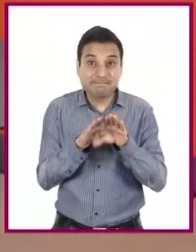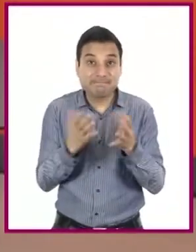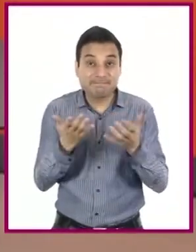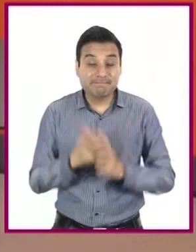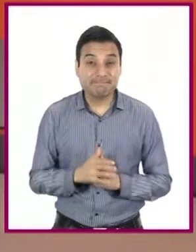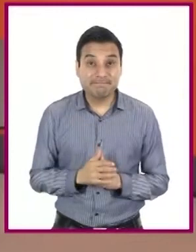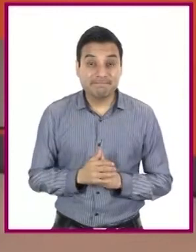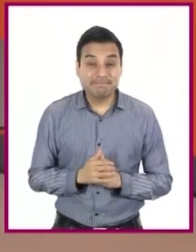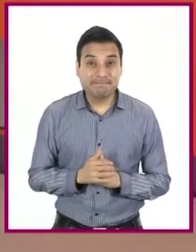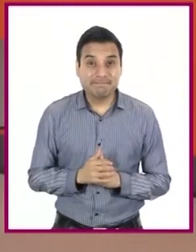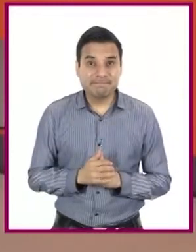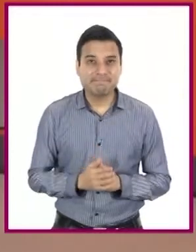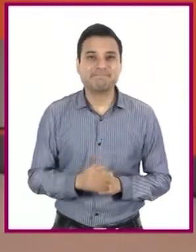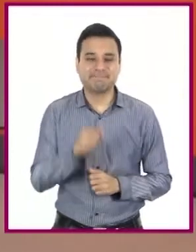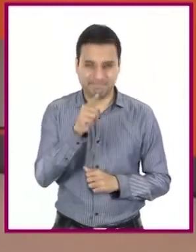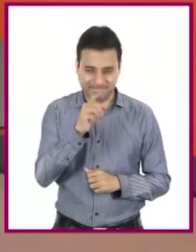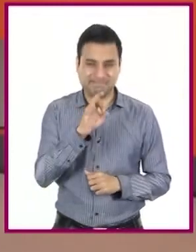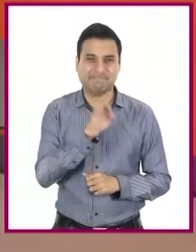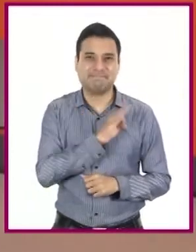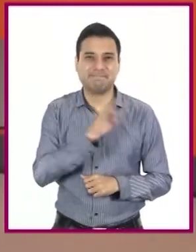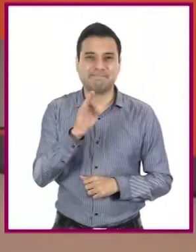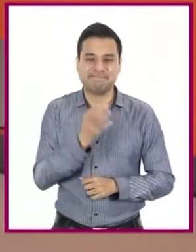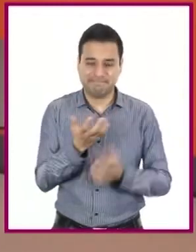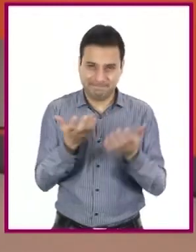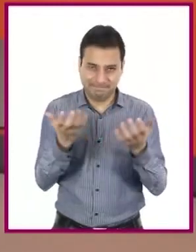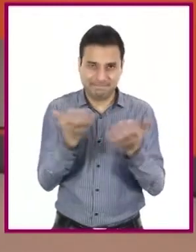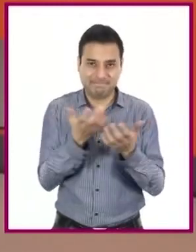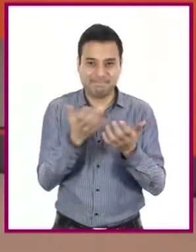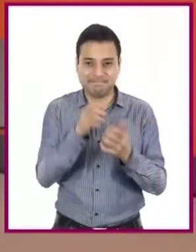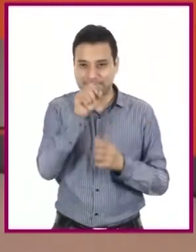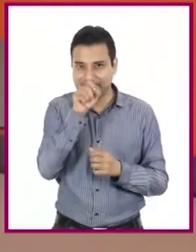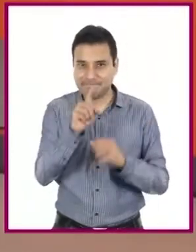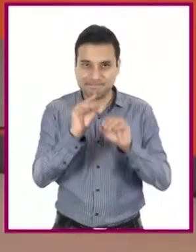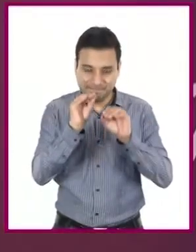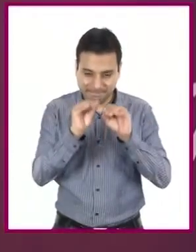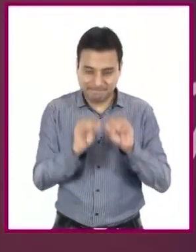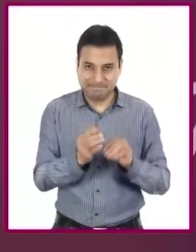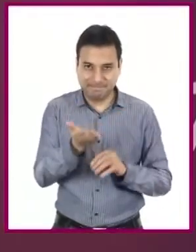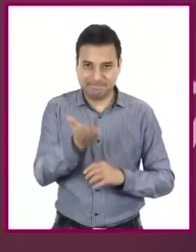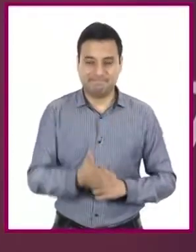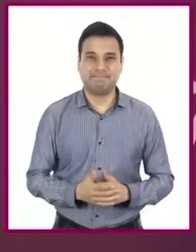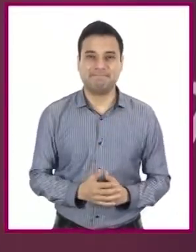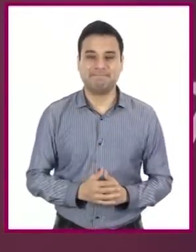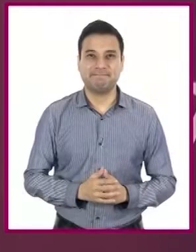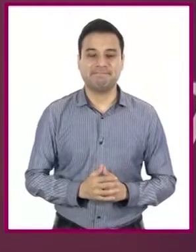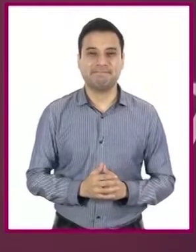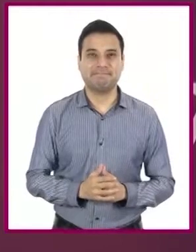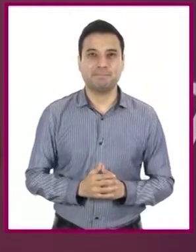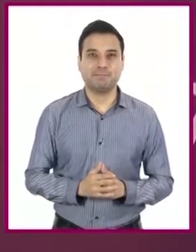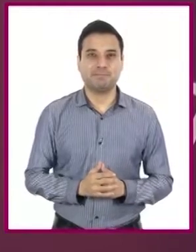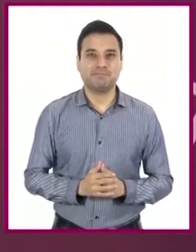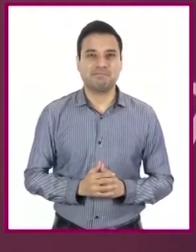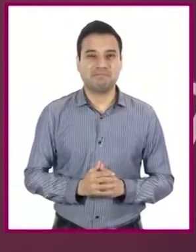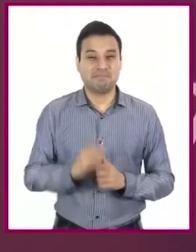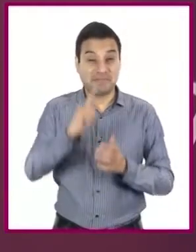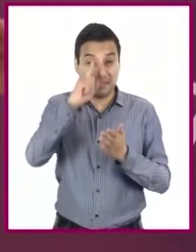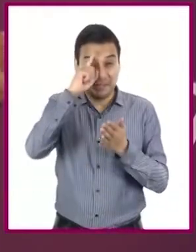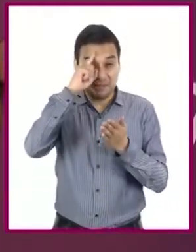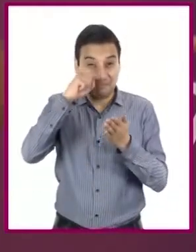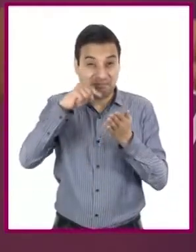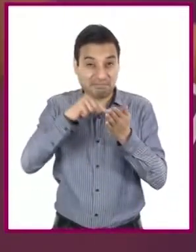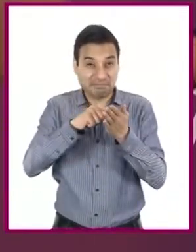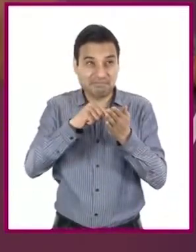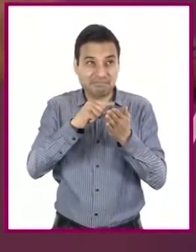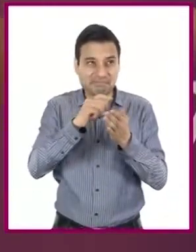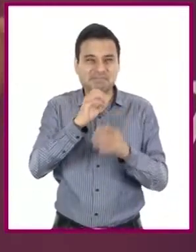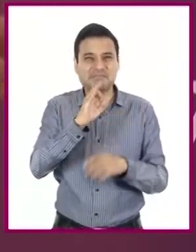a nosotros esta actividad para que no pierdan detalle. Creo que se vería bien un